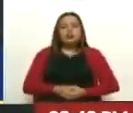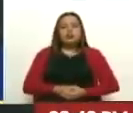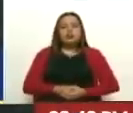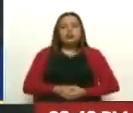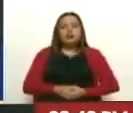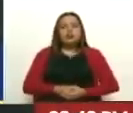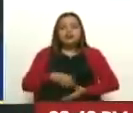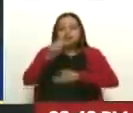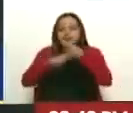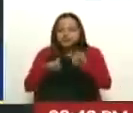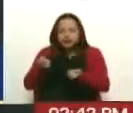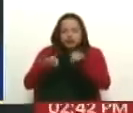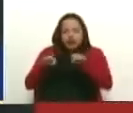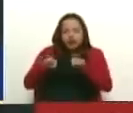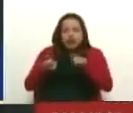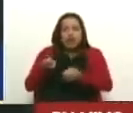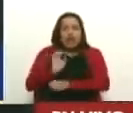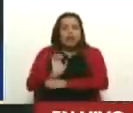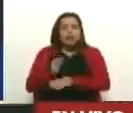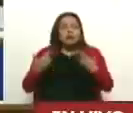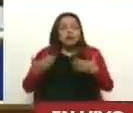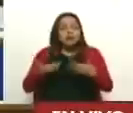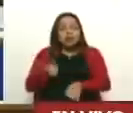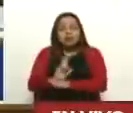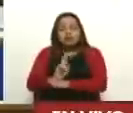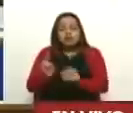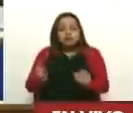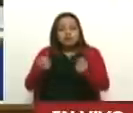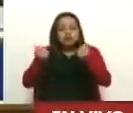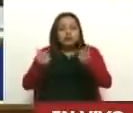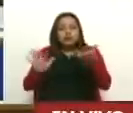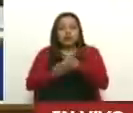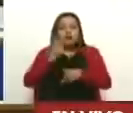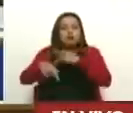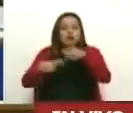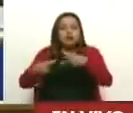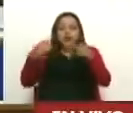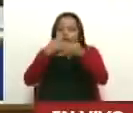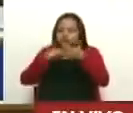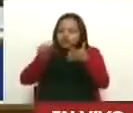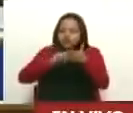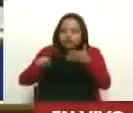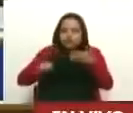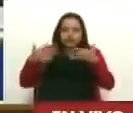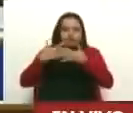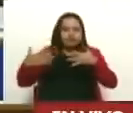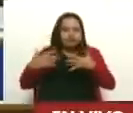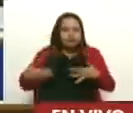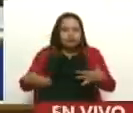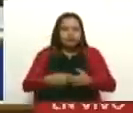manejándose con un criterio de urgencia y celeridad en el proceso de redacción y